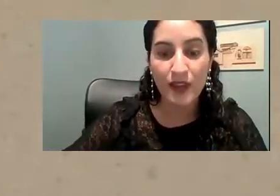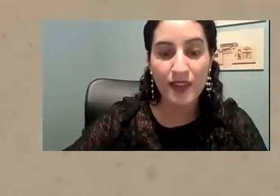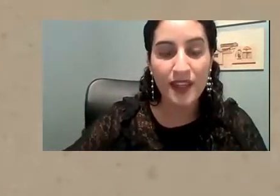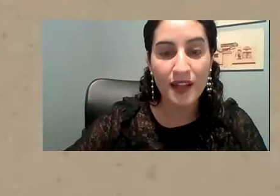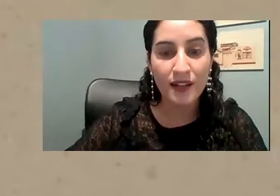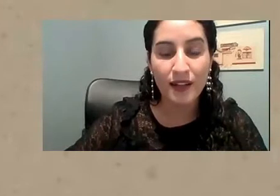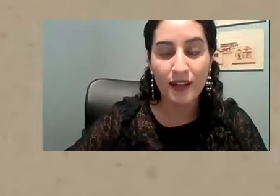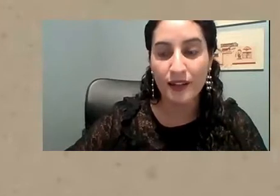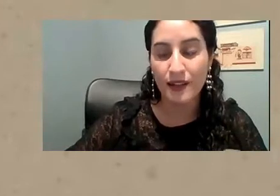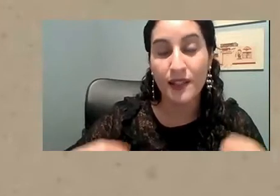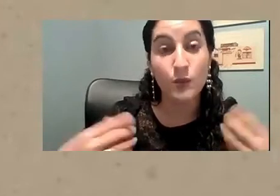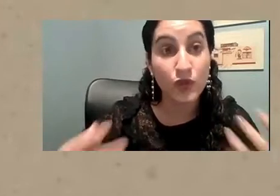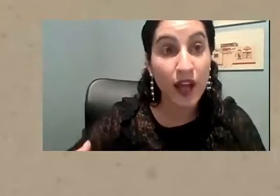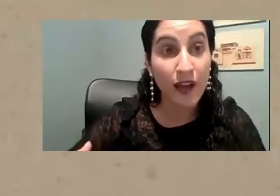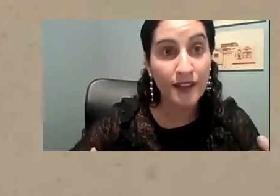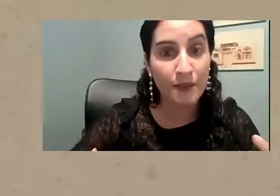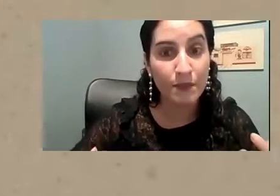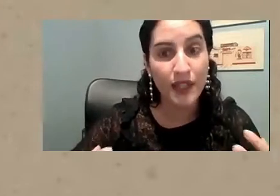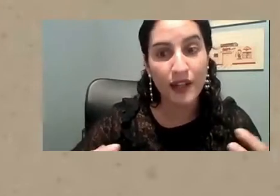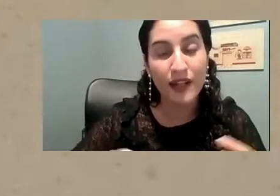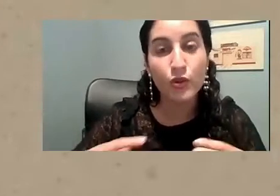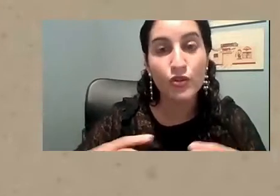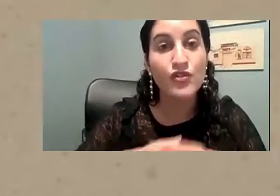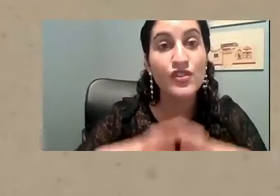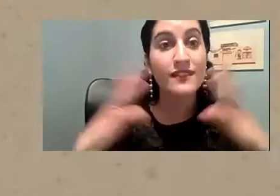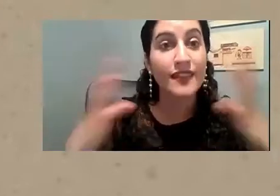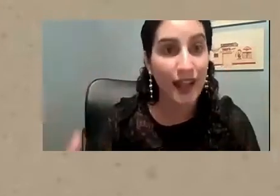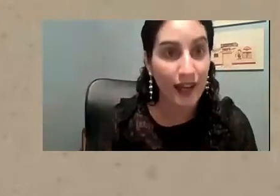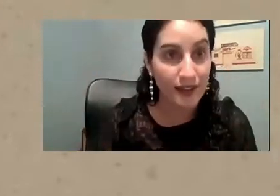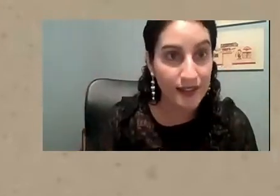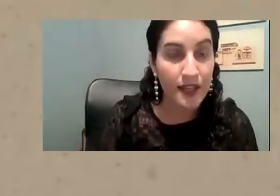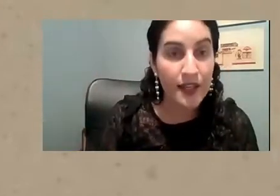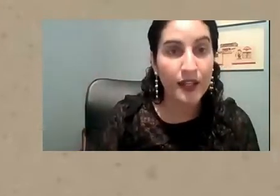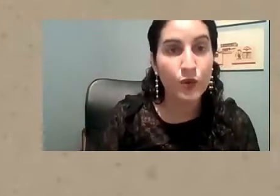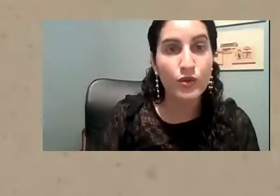nos pedían y buscaban también recursos